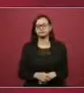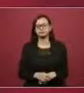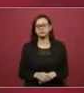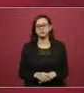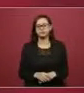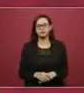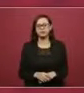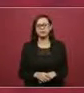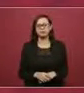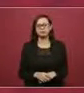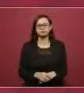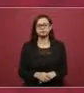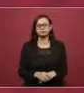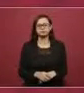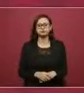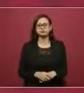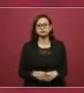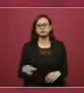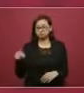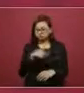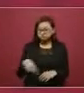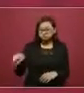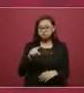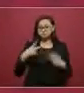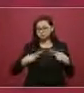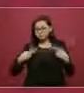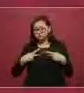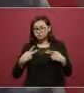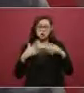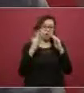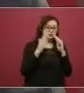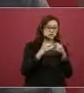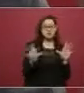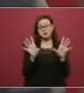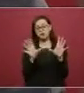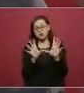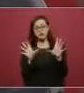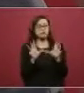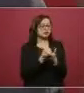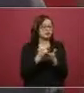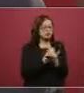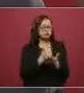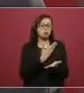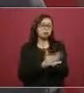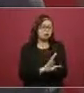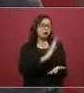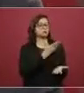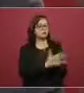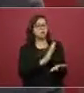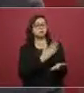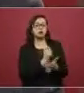beneficiando a quienes tienen créditos del Infonavit, que pagaban y pagaban y pagaban y